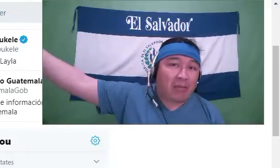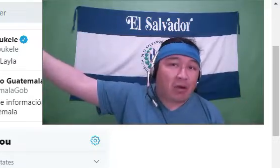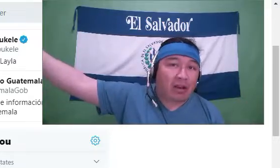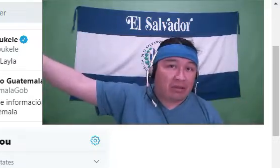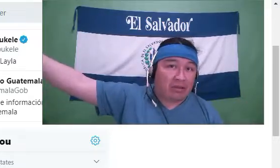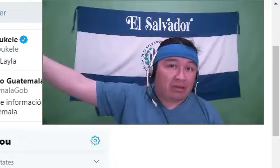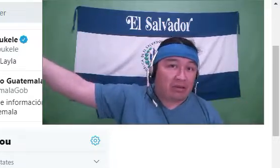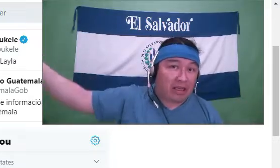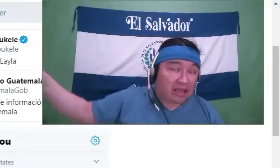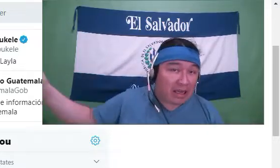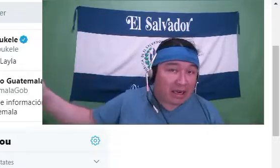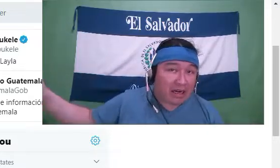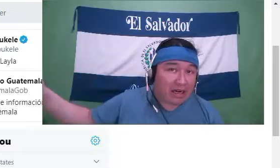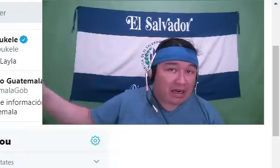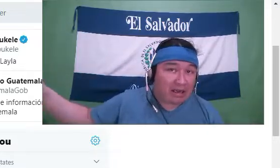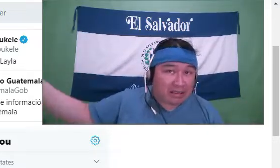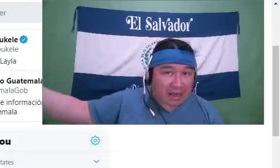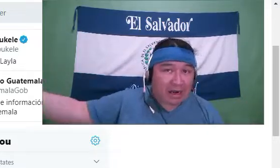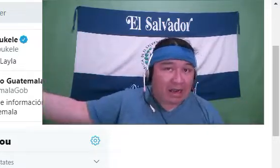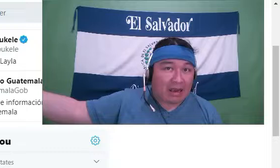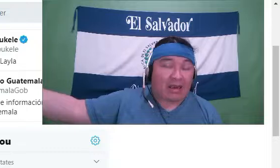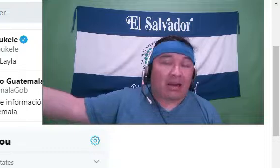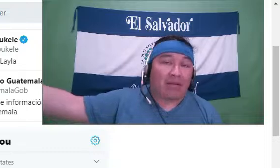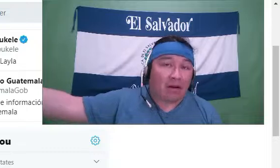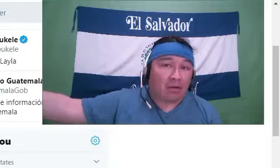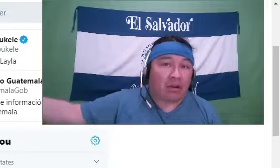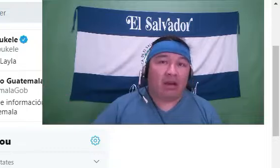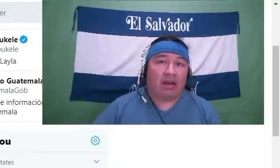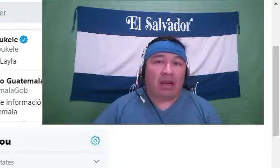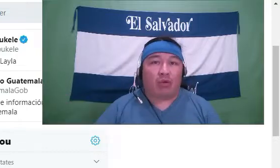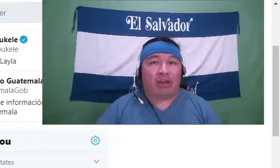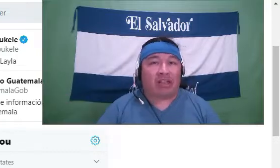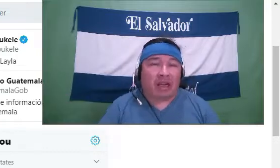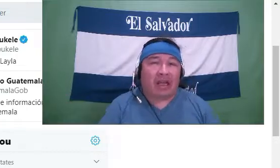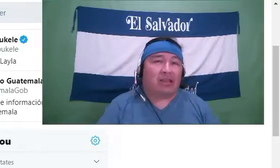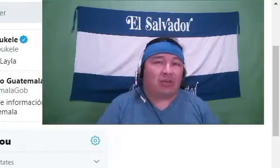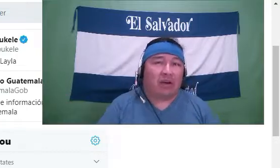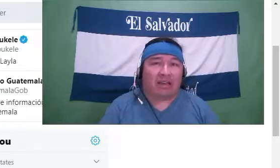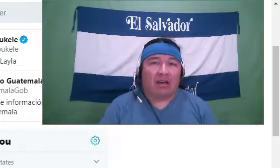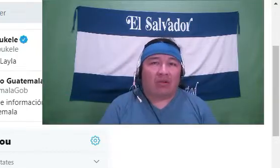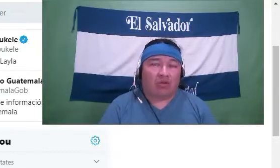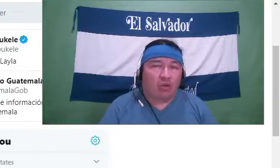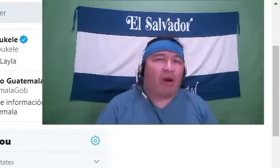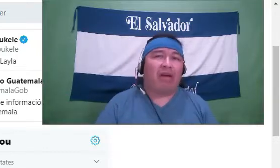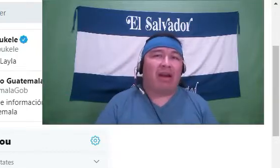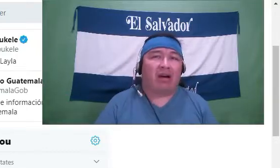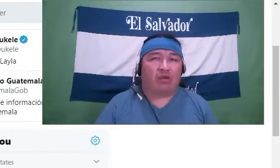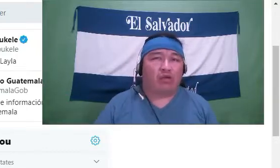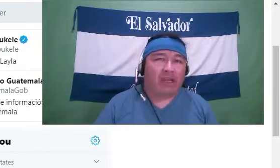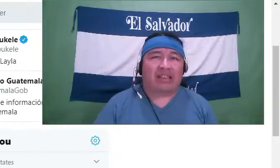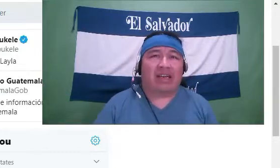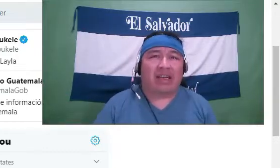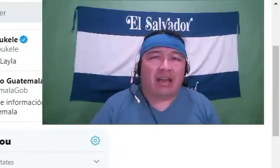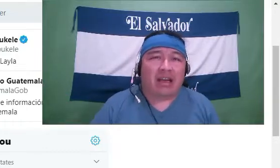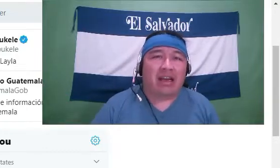la muerte. Si usted quiere, salga y la va a encontrar. ¿Qué le cuesta quedarse en su casa, con su familia, con sus